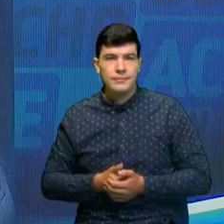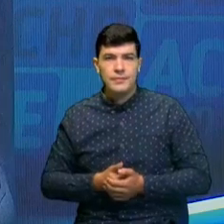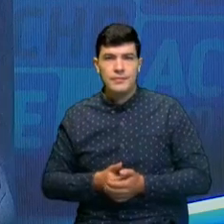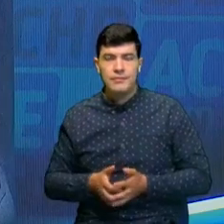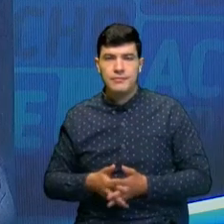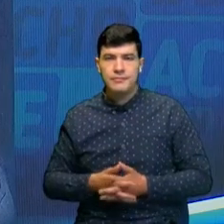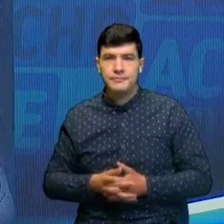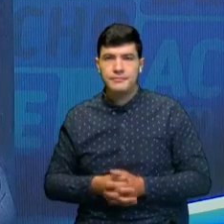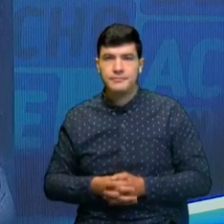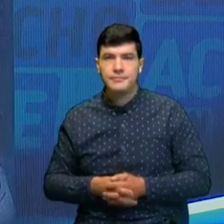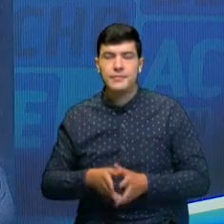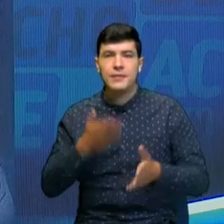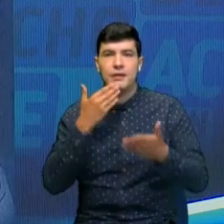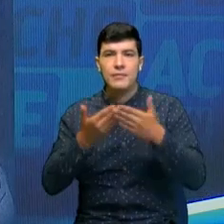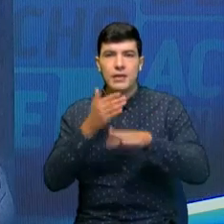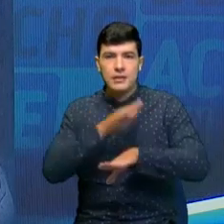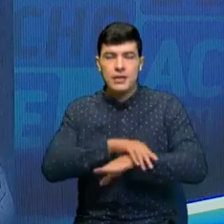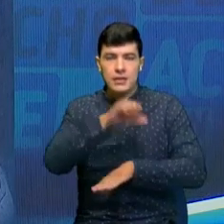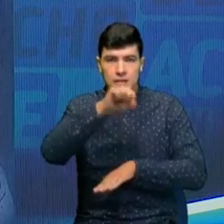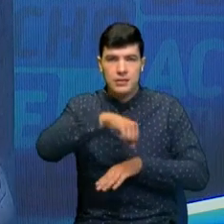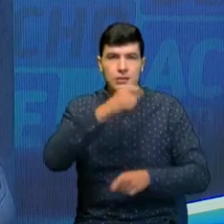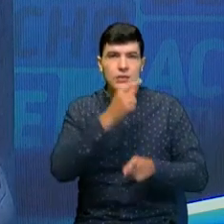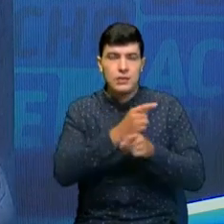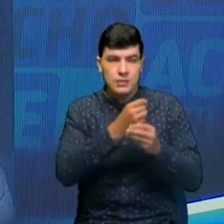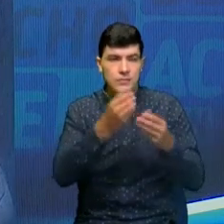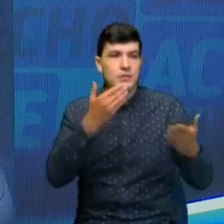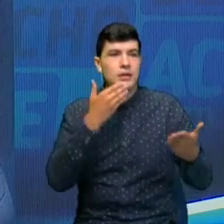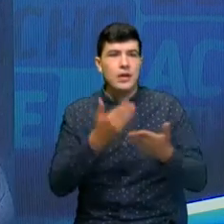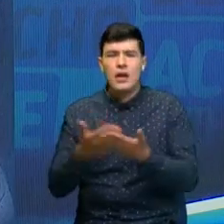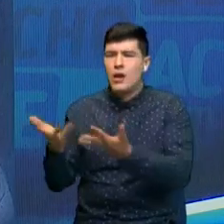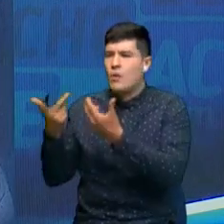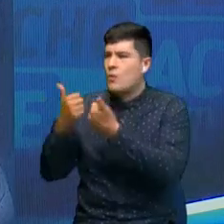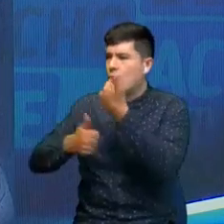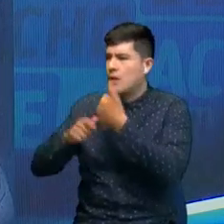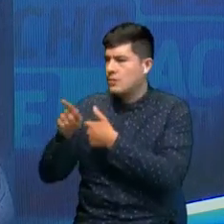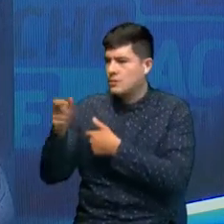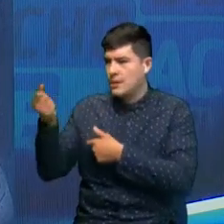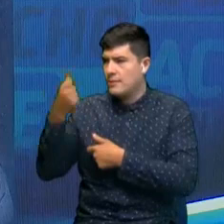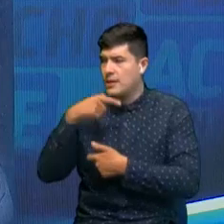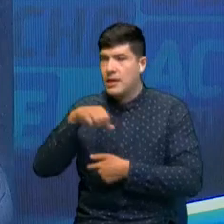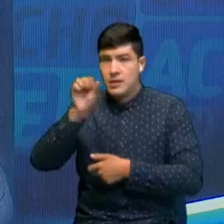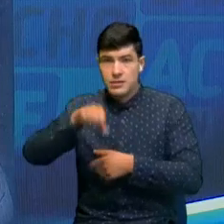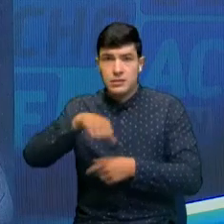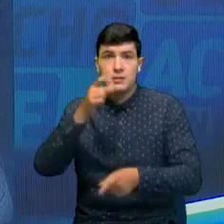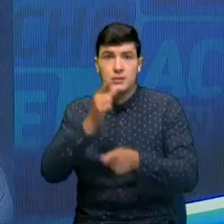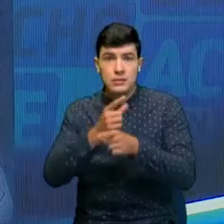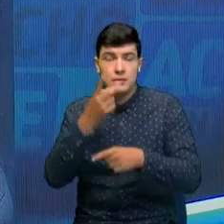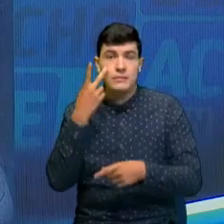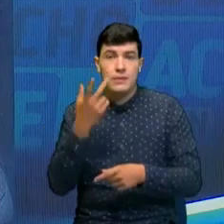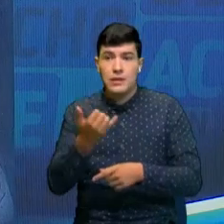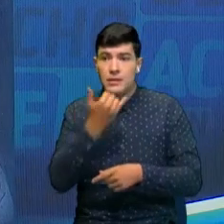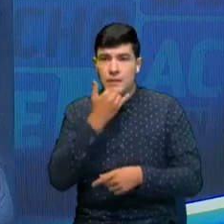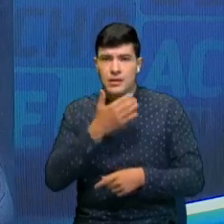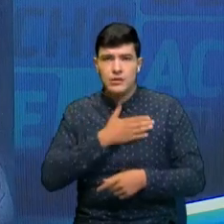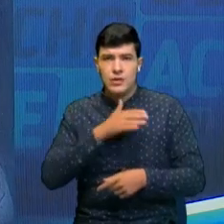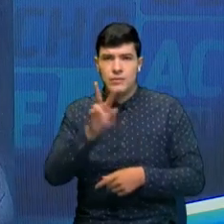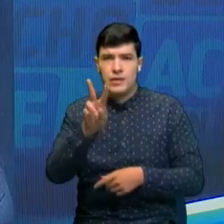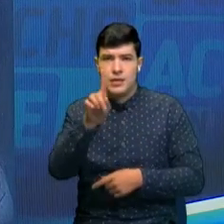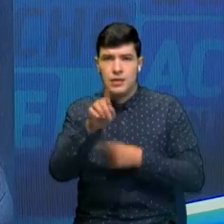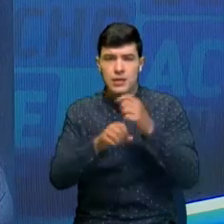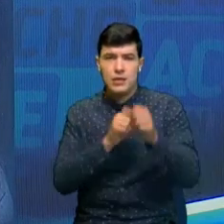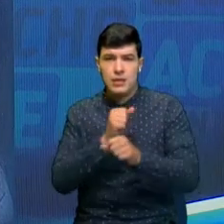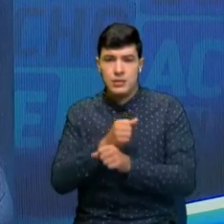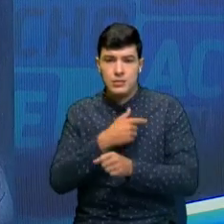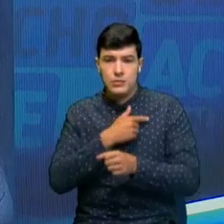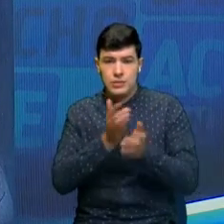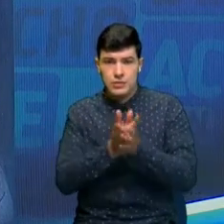Buena tarde. Muy buenas tardes. Bien, sí, señor, muchas gracias. Bueno, cuéntenos, ¿cuál es su pregunta? Sí, mira, lo que pasa es que eso, yo tengo 21 años, soy